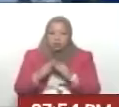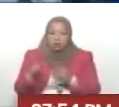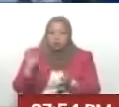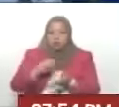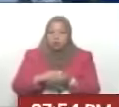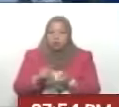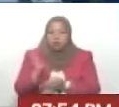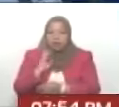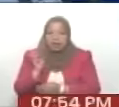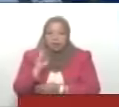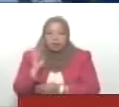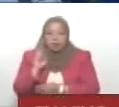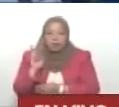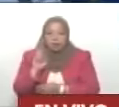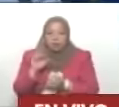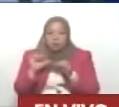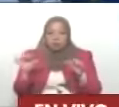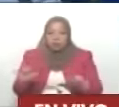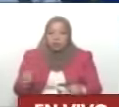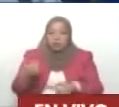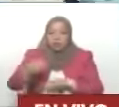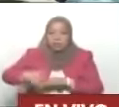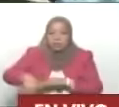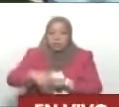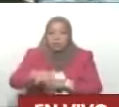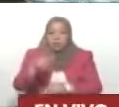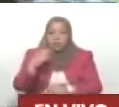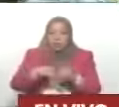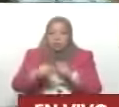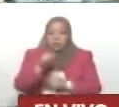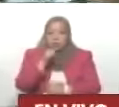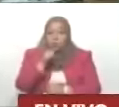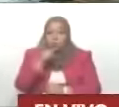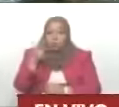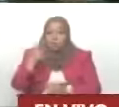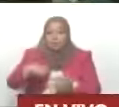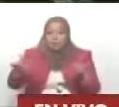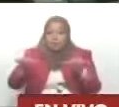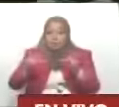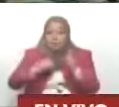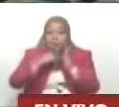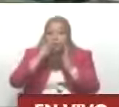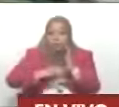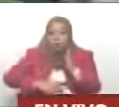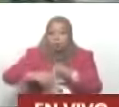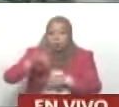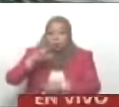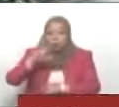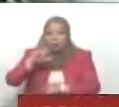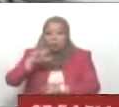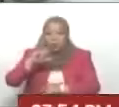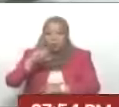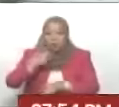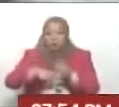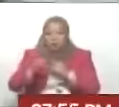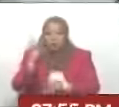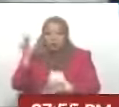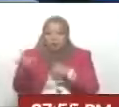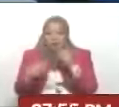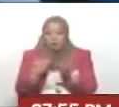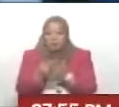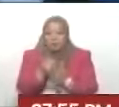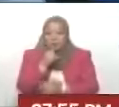Radio Bemba. El sistema calles, redes, medios, paredes y Radio Bemba. Presidente. Invencible,